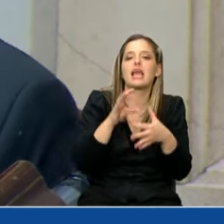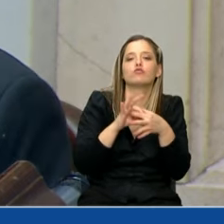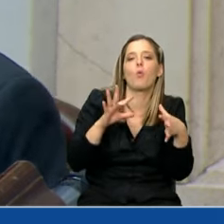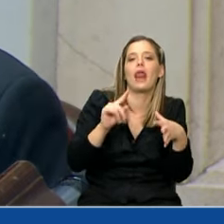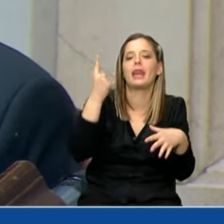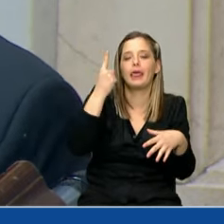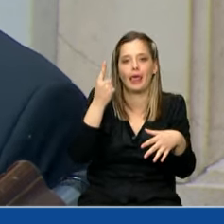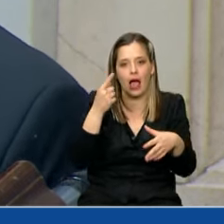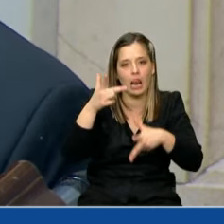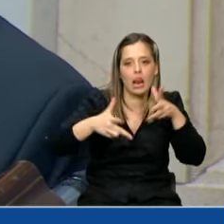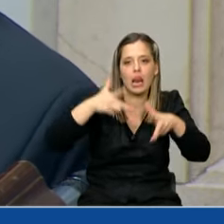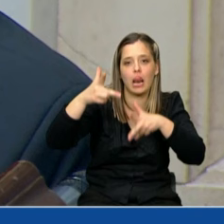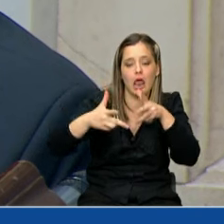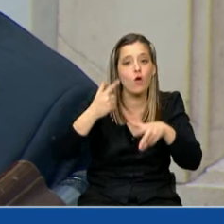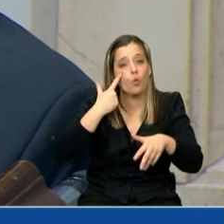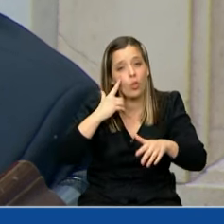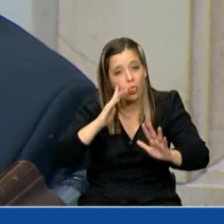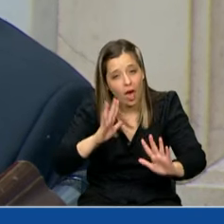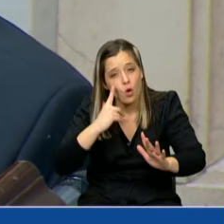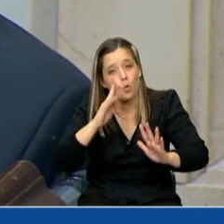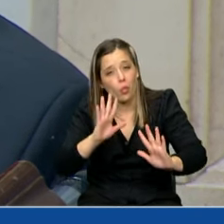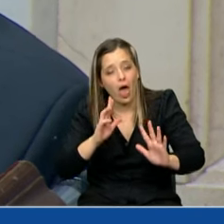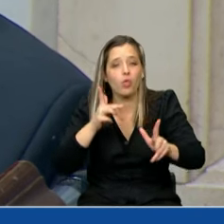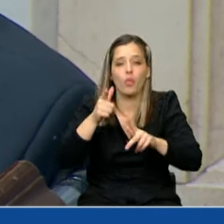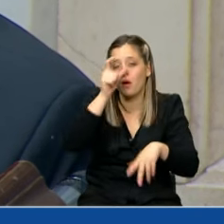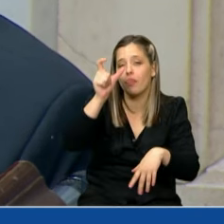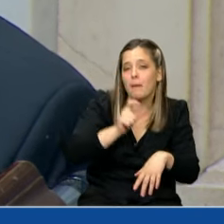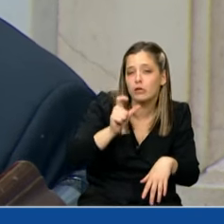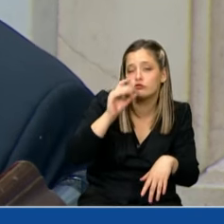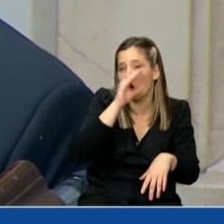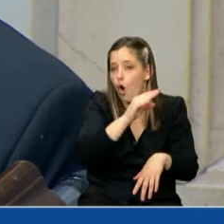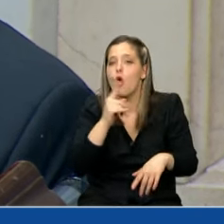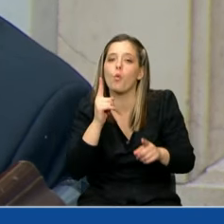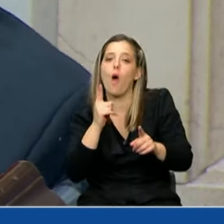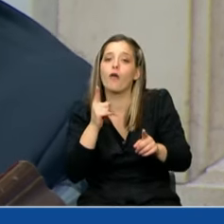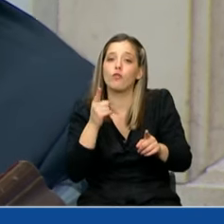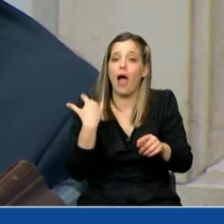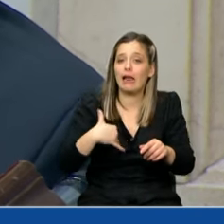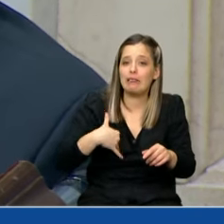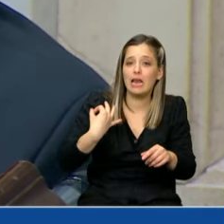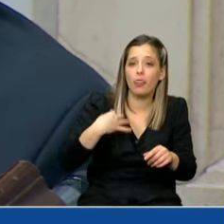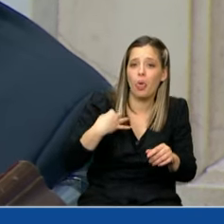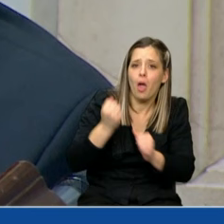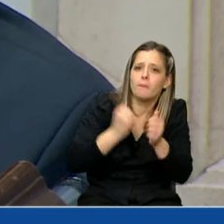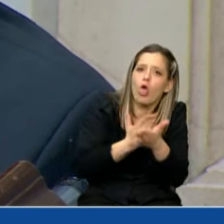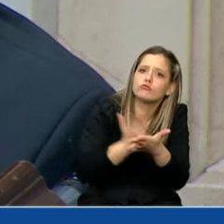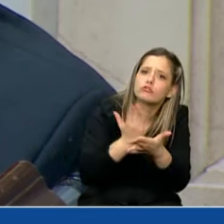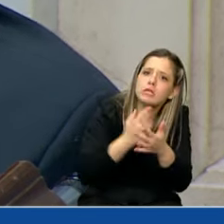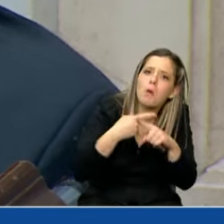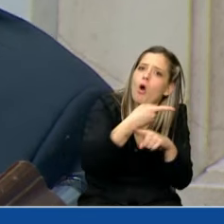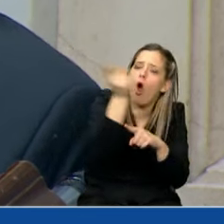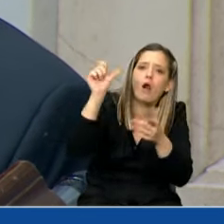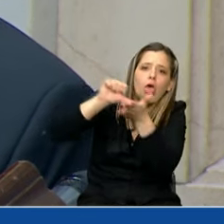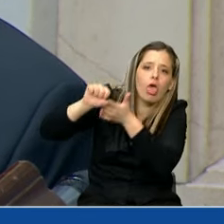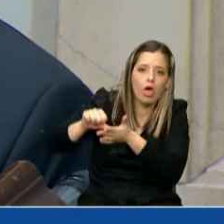ojo con el lobby petrolero que pone de rodillas a la Argentina ojo con no